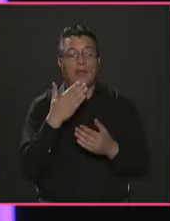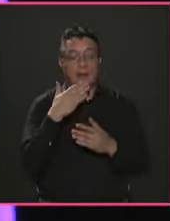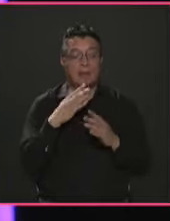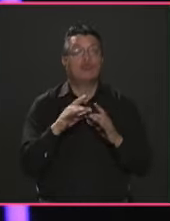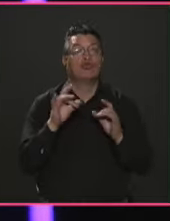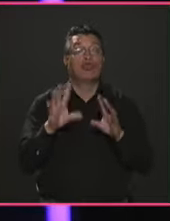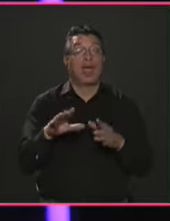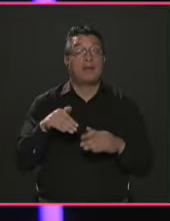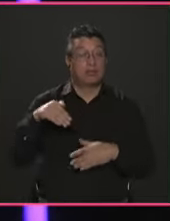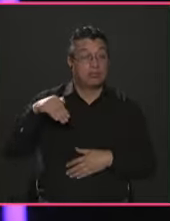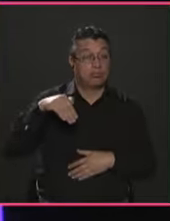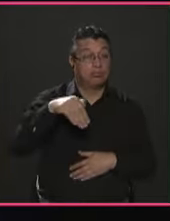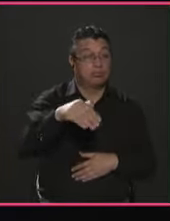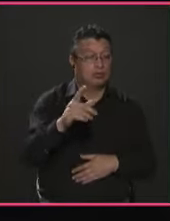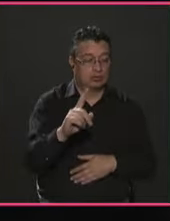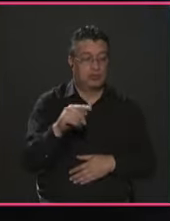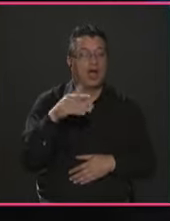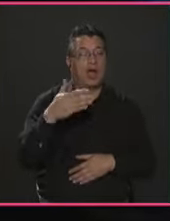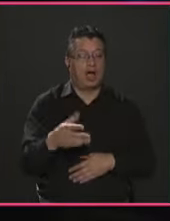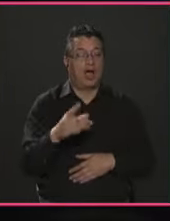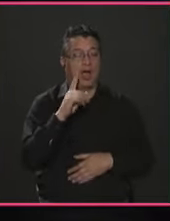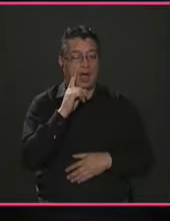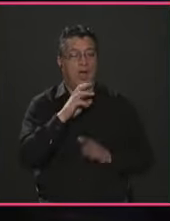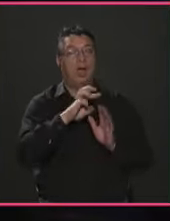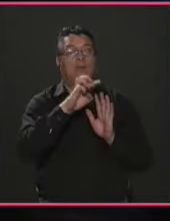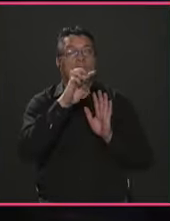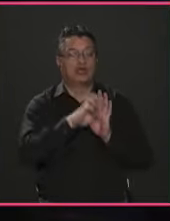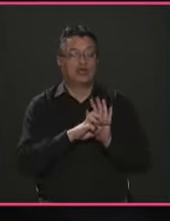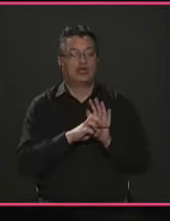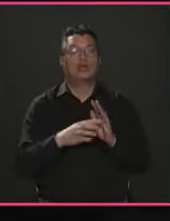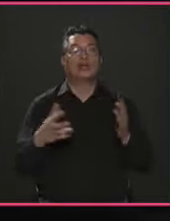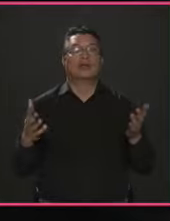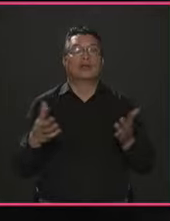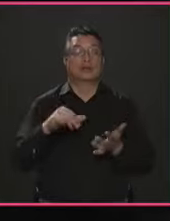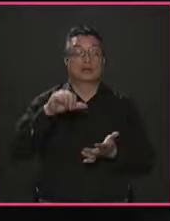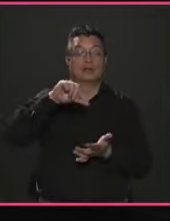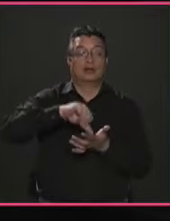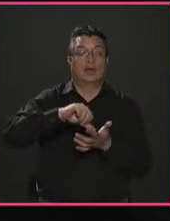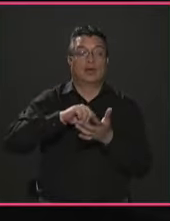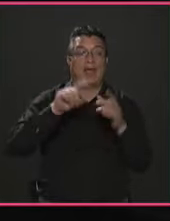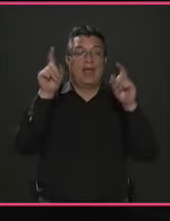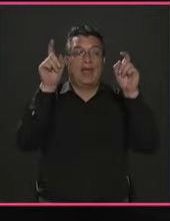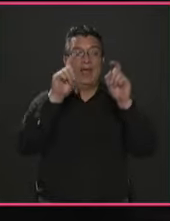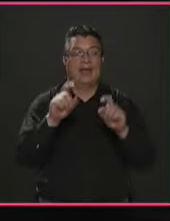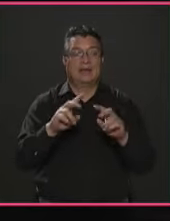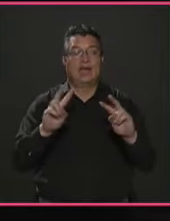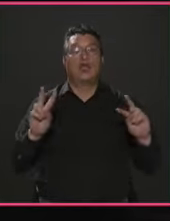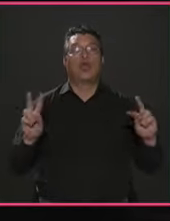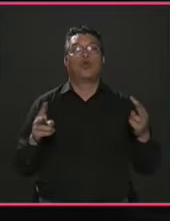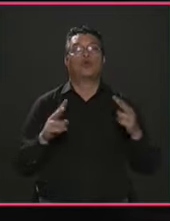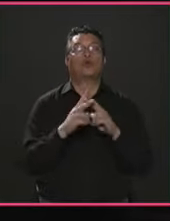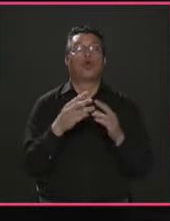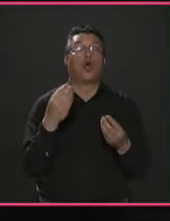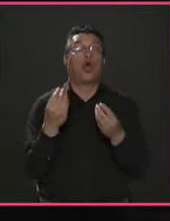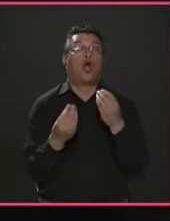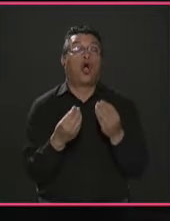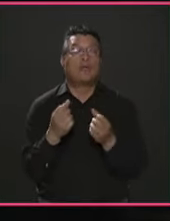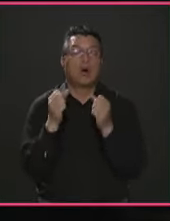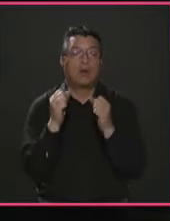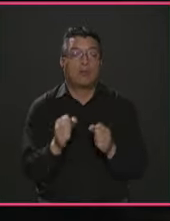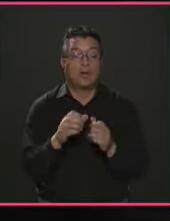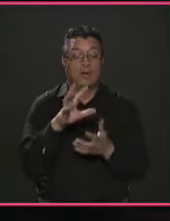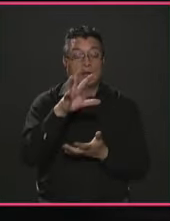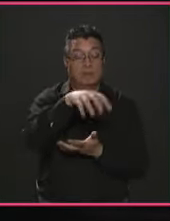transporte ahora tenemos un proyecto de la ciudad eléctrica en las partes de construcción Cómo podemos tener